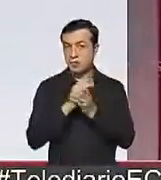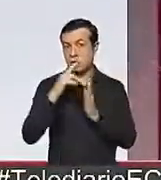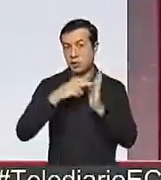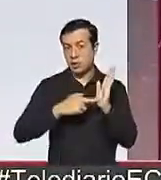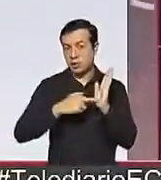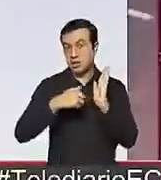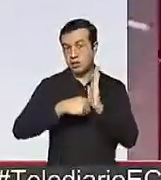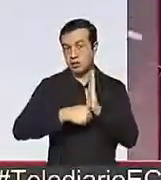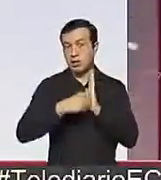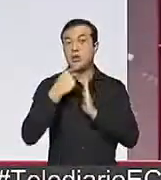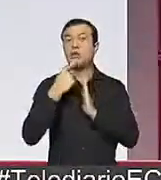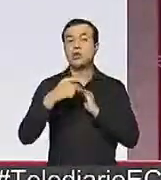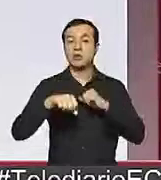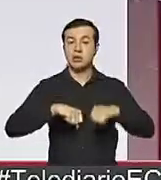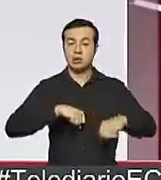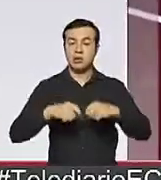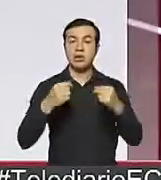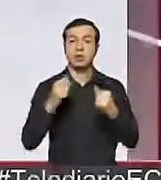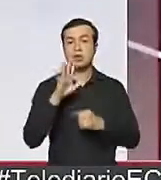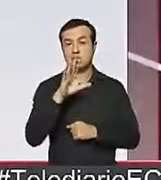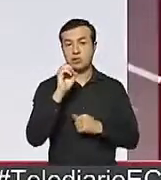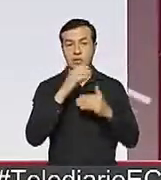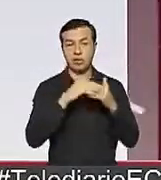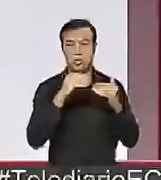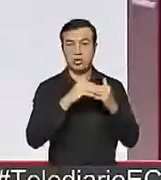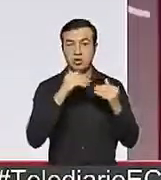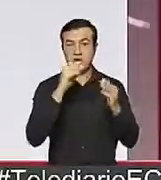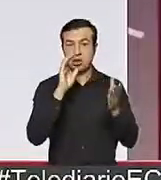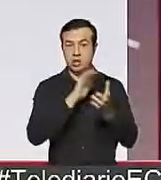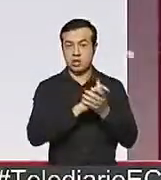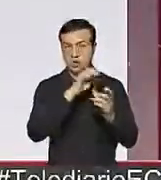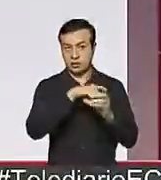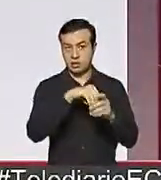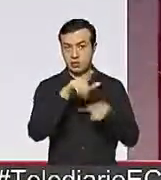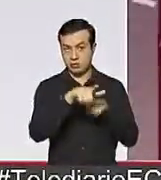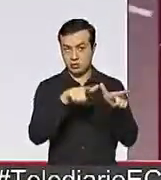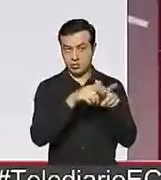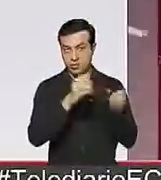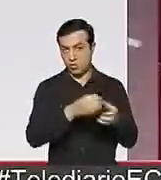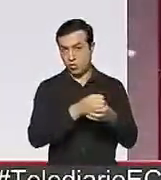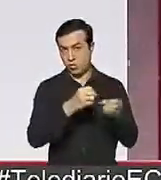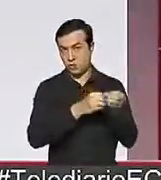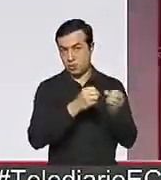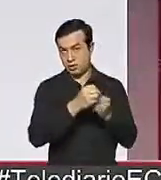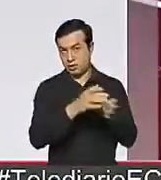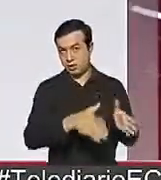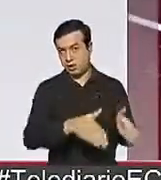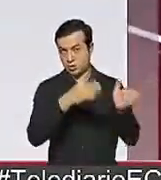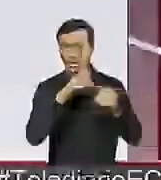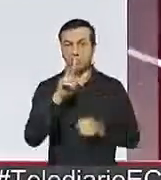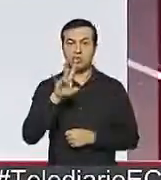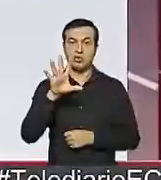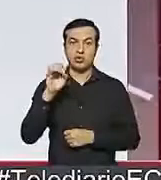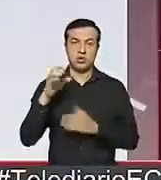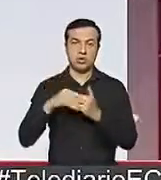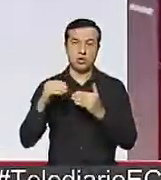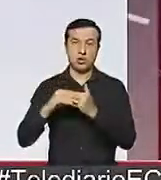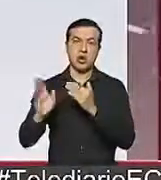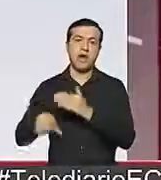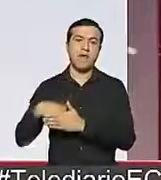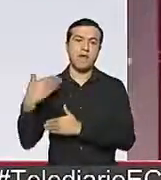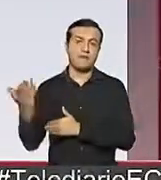se recuerda que este trámite tiene un costo de $50 si el matrimonio se celebra en la sede de esta institución y $250 si es fuera de la